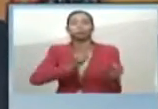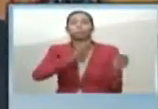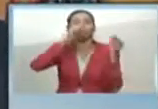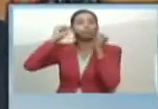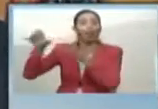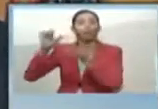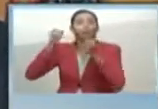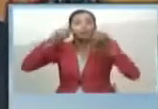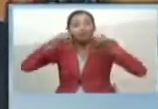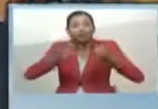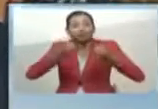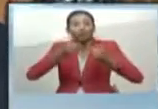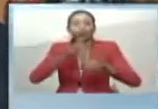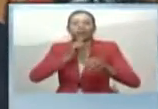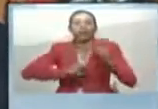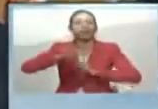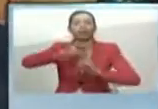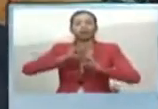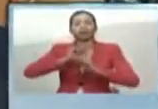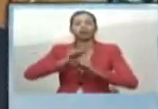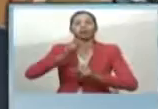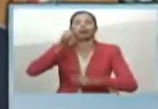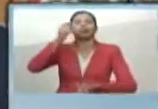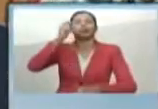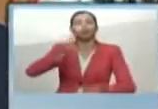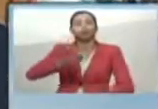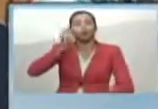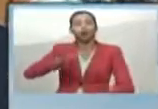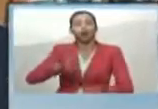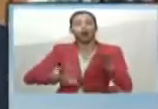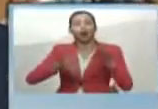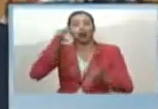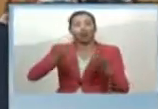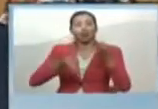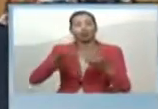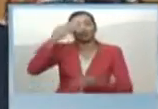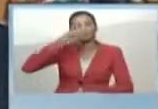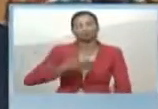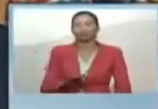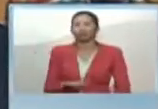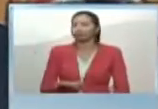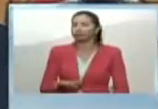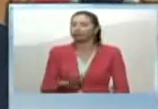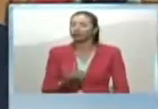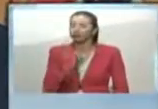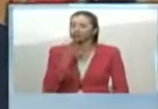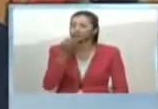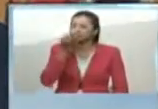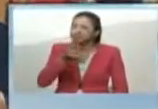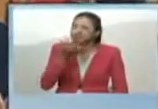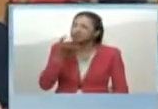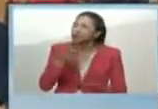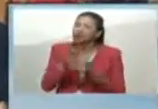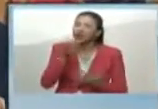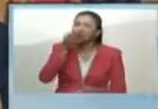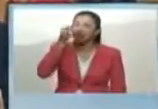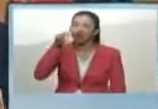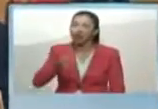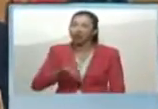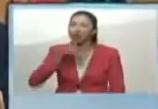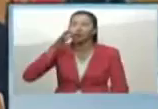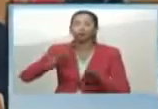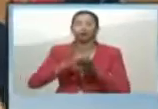defensa, muchos de ellos en tribunales militares. Digo todo esto porque pareciera que el